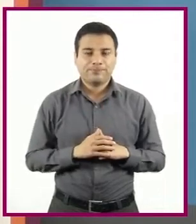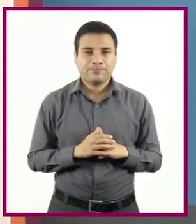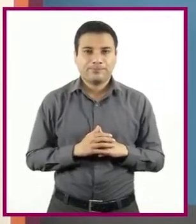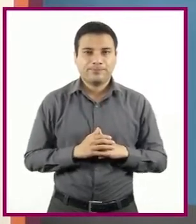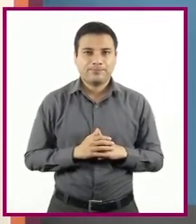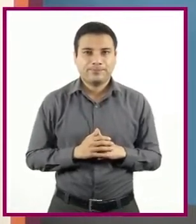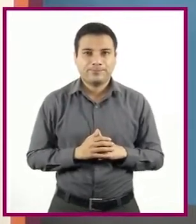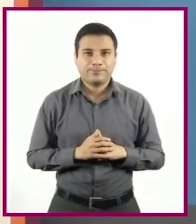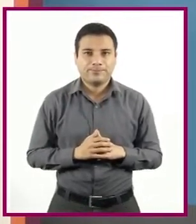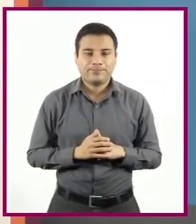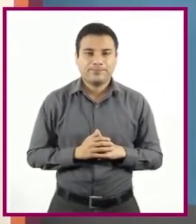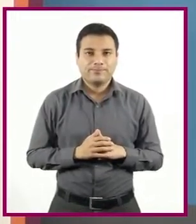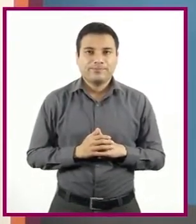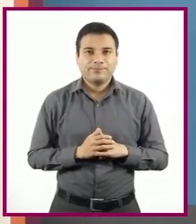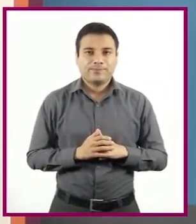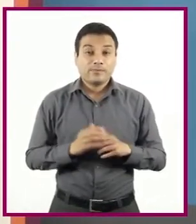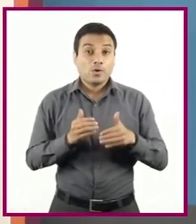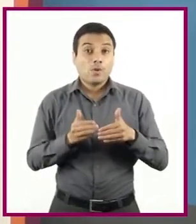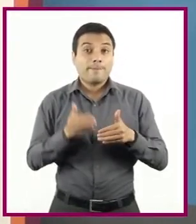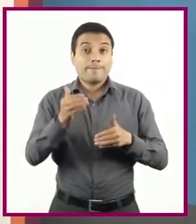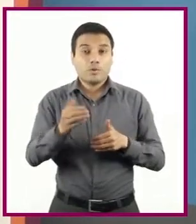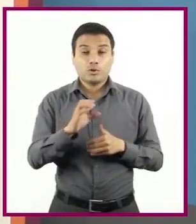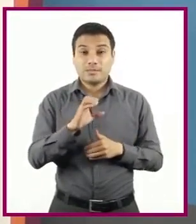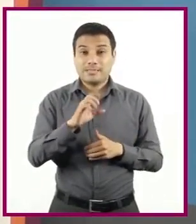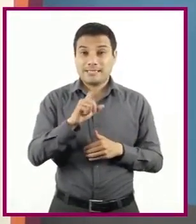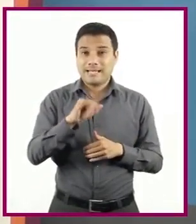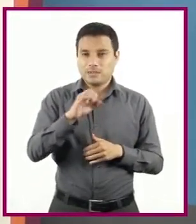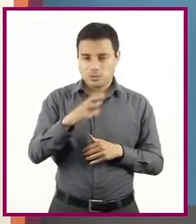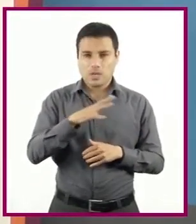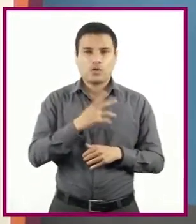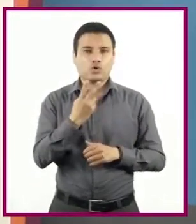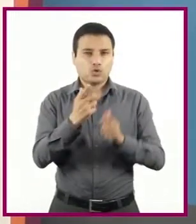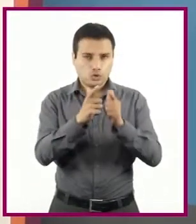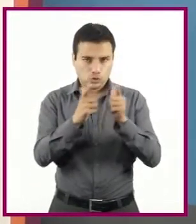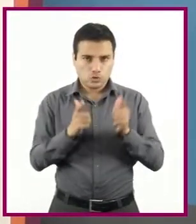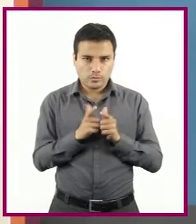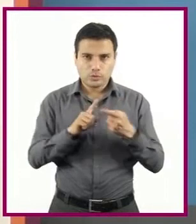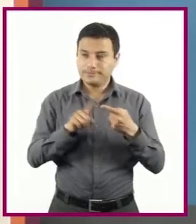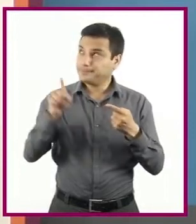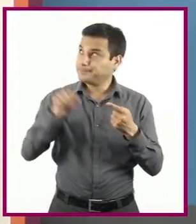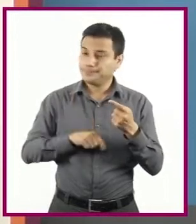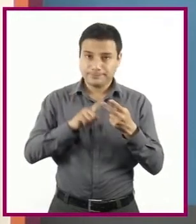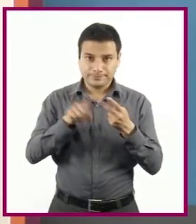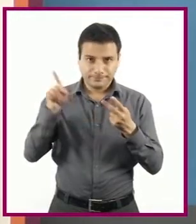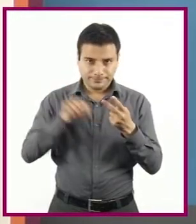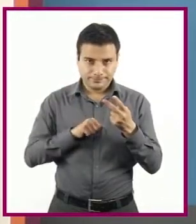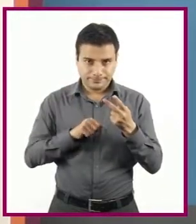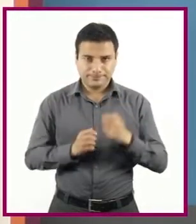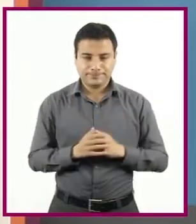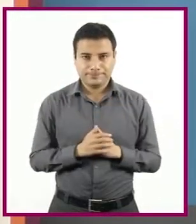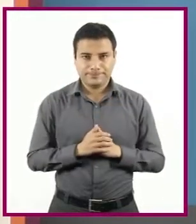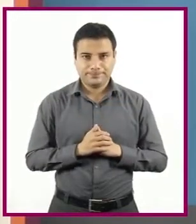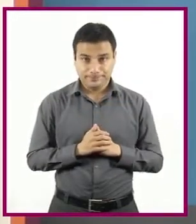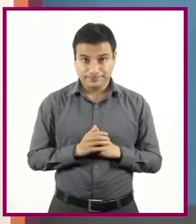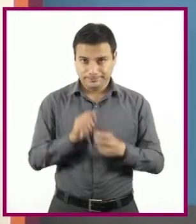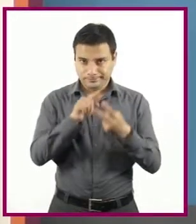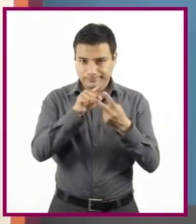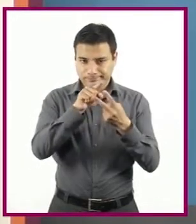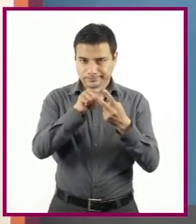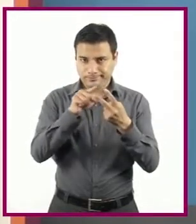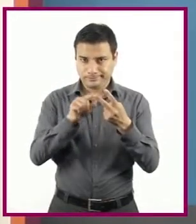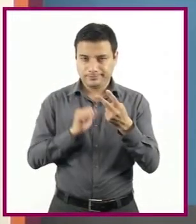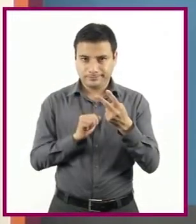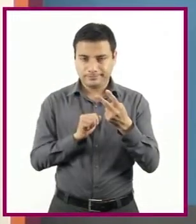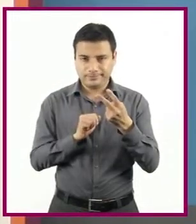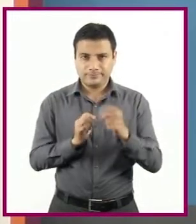Dentro del posclásico hubo dos pueblos que destacaron, los huastecos y los totonacos, quienes se